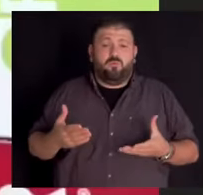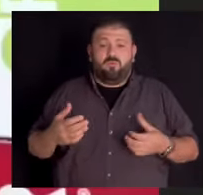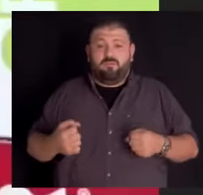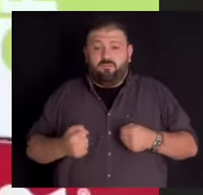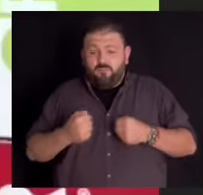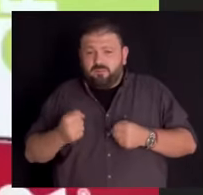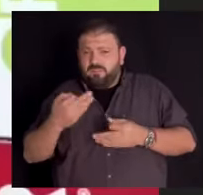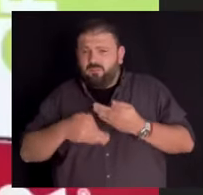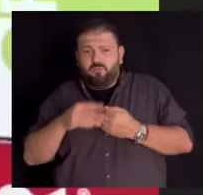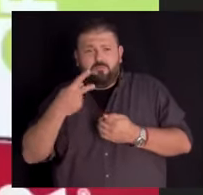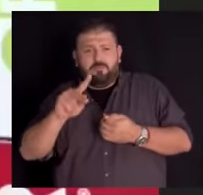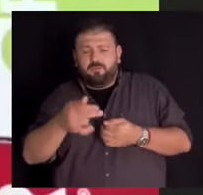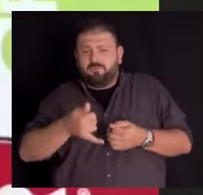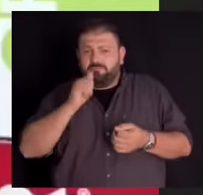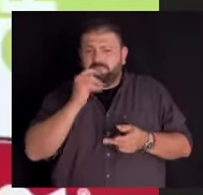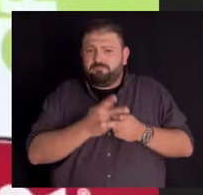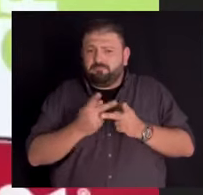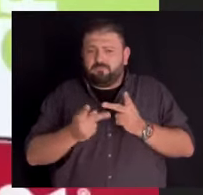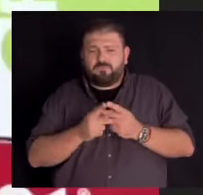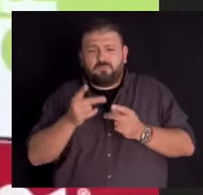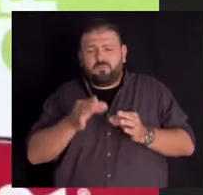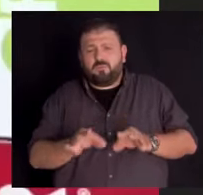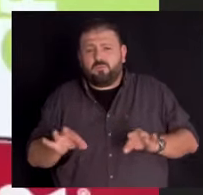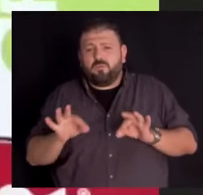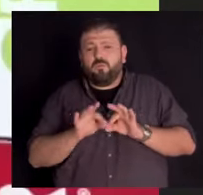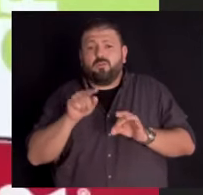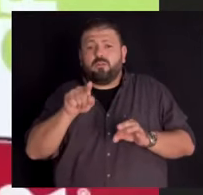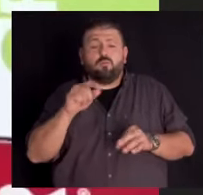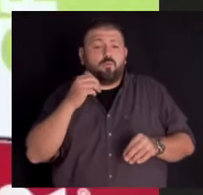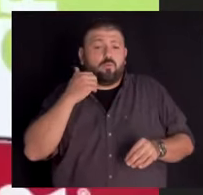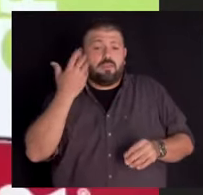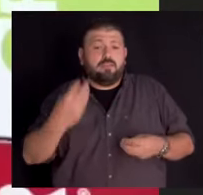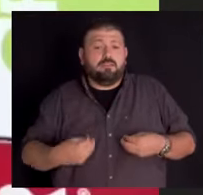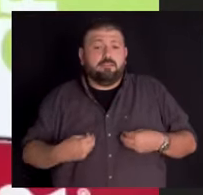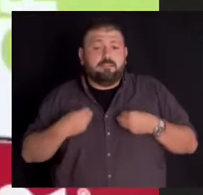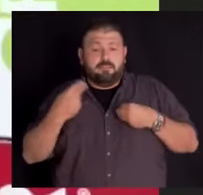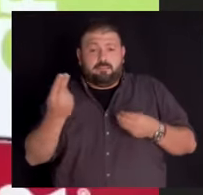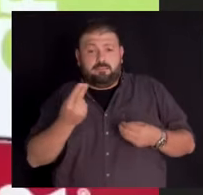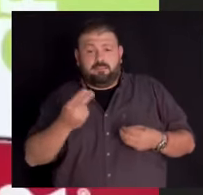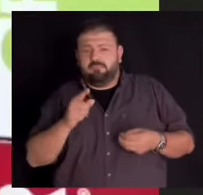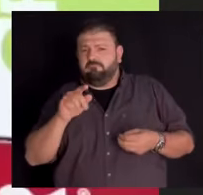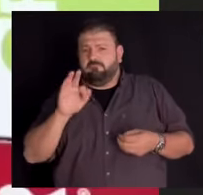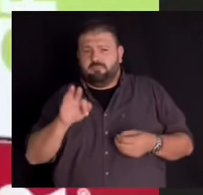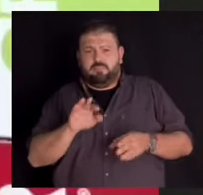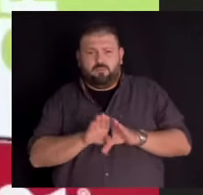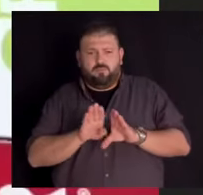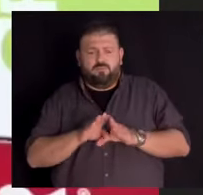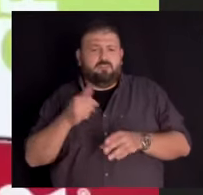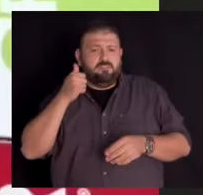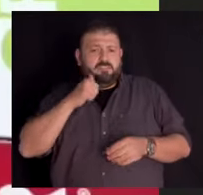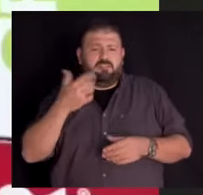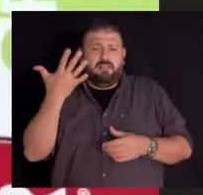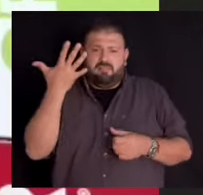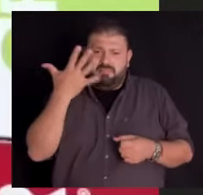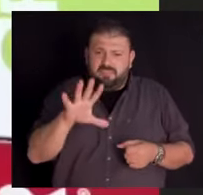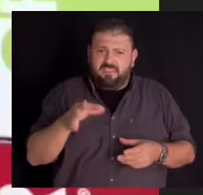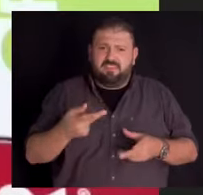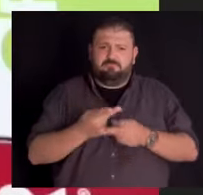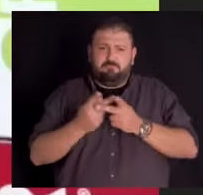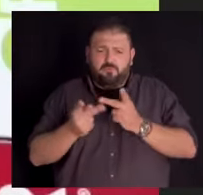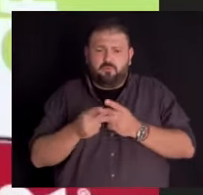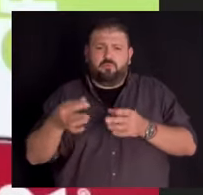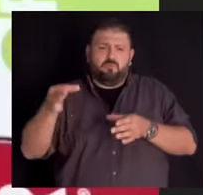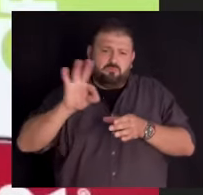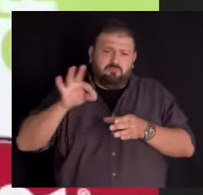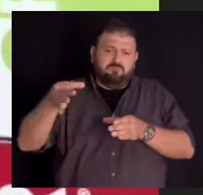la cantidad, lo que importa es la calidad de vida que quieras tener. Si mi necesidad nutricional es de 10 sobrecitos, pues me tomo 10 al día, y si es de